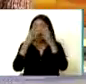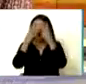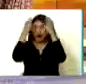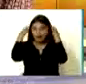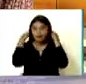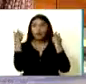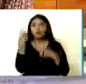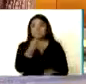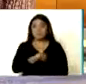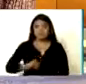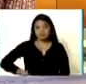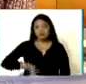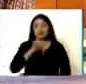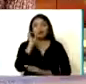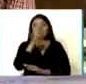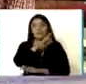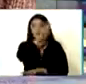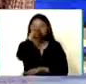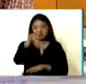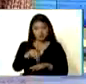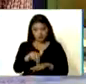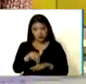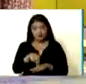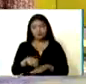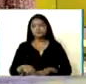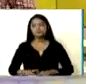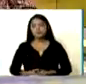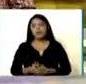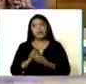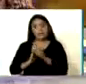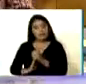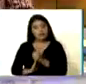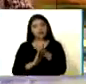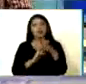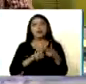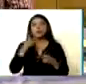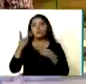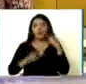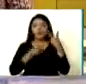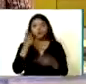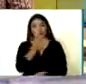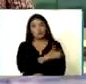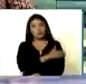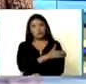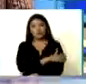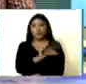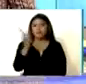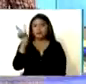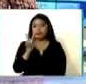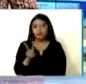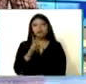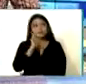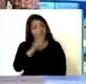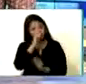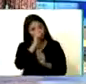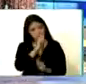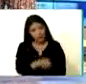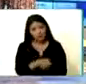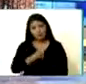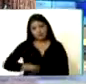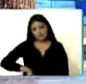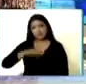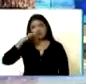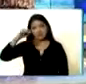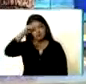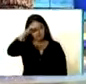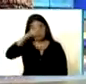el presidente de la Asamblea Nacional y un líder político de la oposición venezolana. Así lo ha reconocido inclusive el jefe de Estado, Nicolás